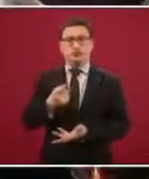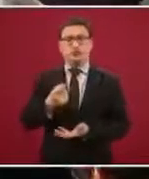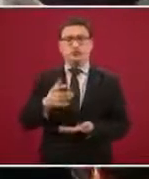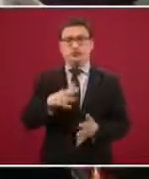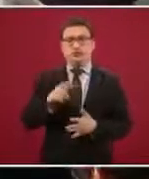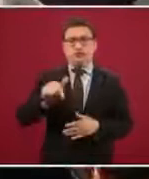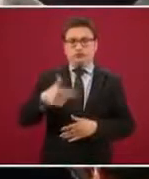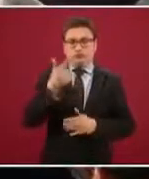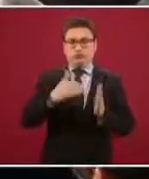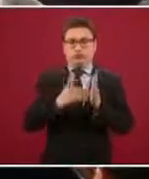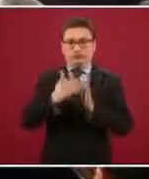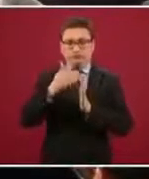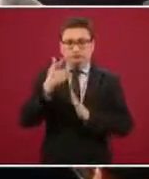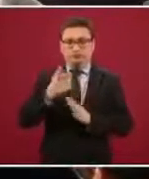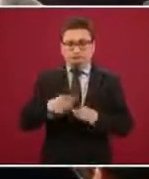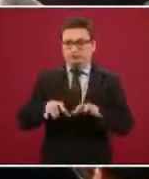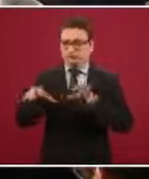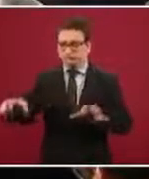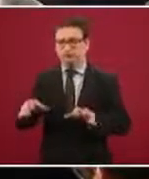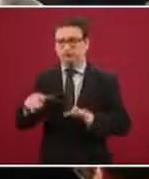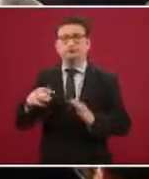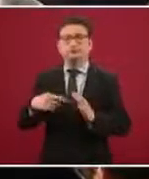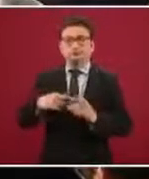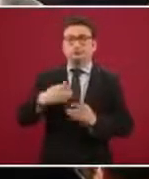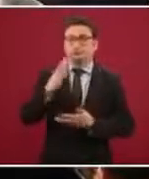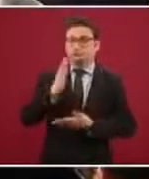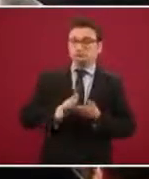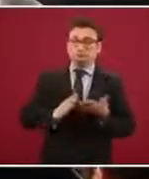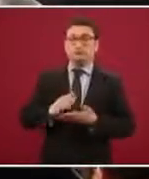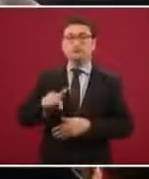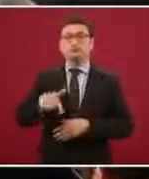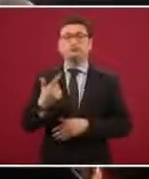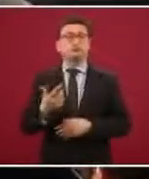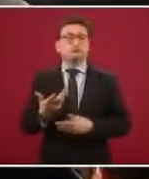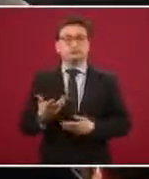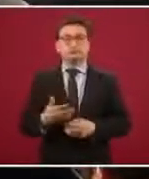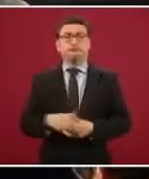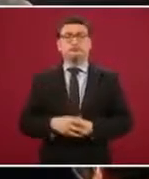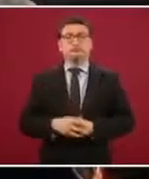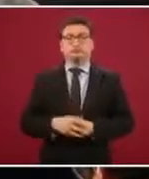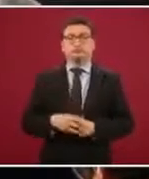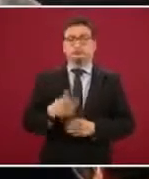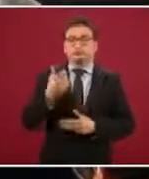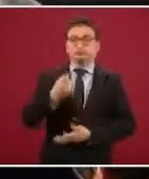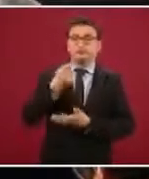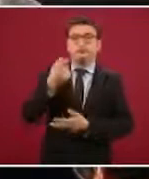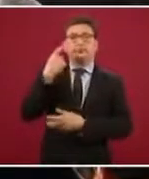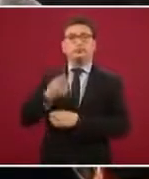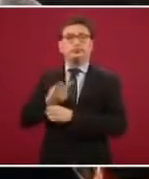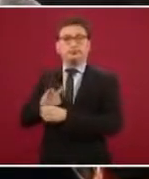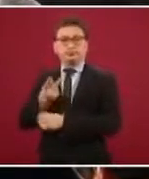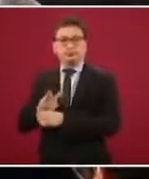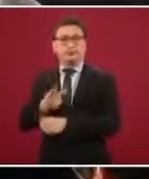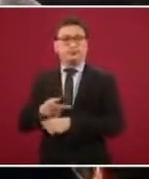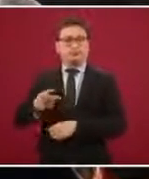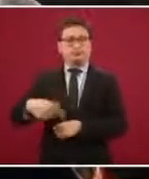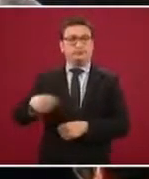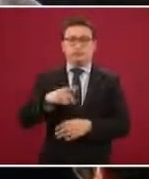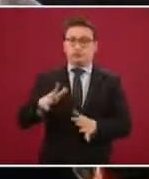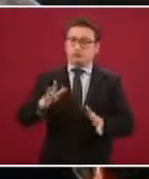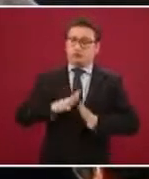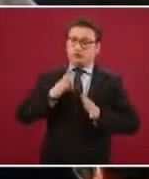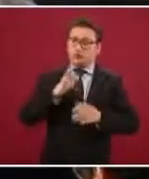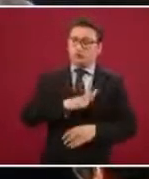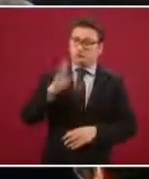12 millones de pesos a cada uno de los municipios pero la mitad de esos 12 se destinó a la preparatoria bueno es impresionante